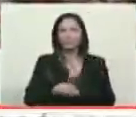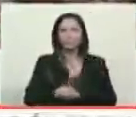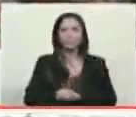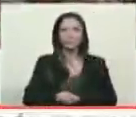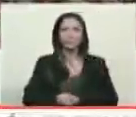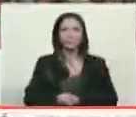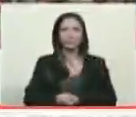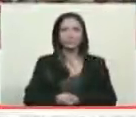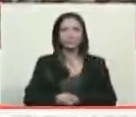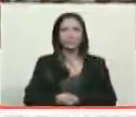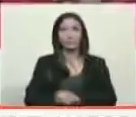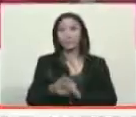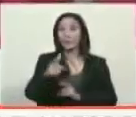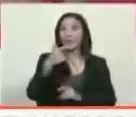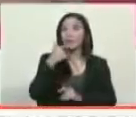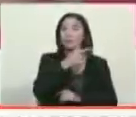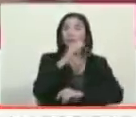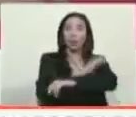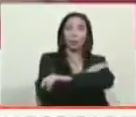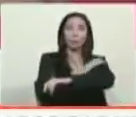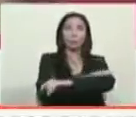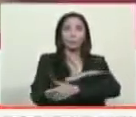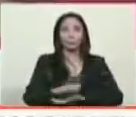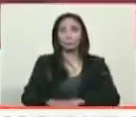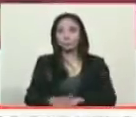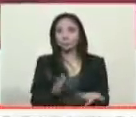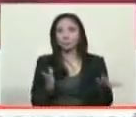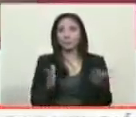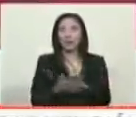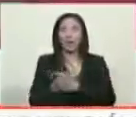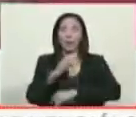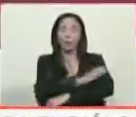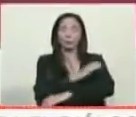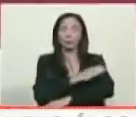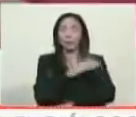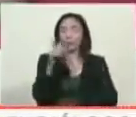Ahorita vienen los escuálidos. Uy, qué falta de delicadeza.